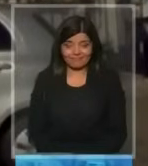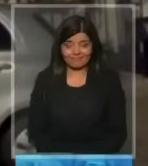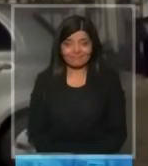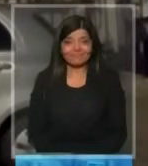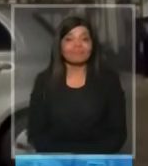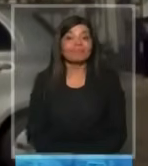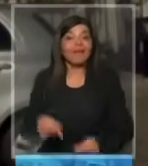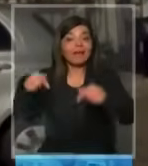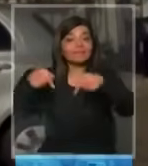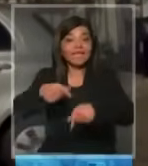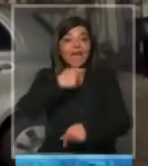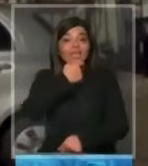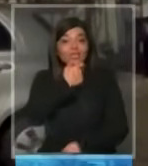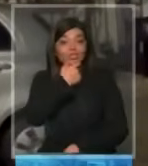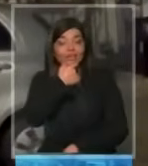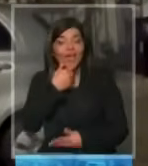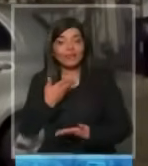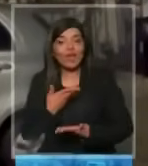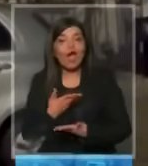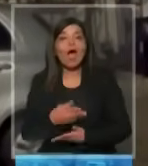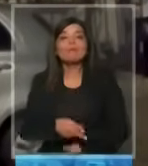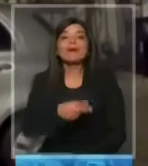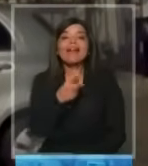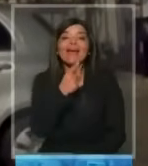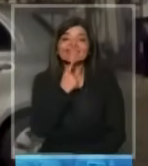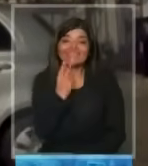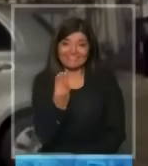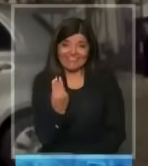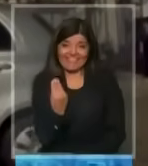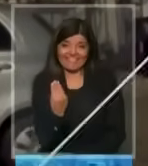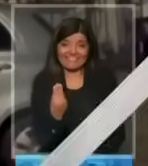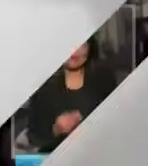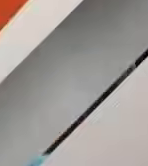Desde Londres, Covadonga Camblor para Canal 13.